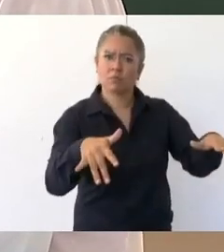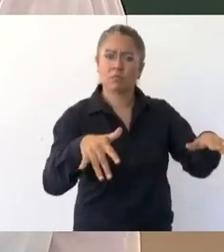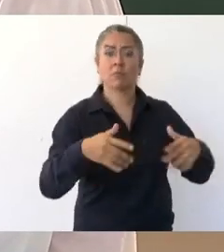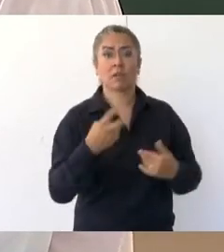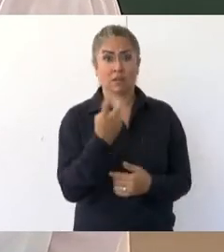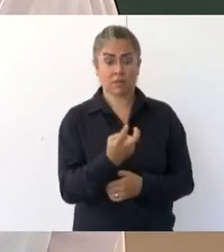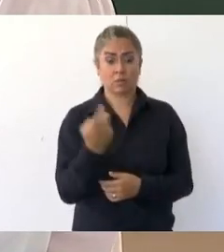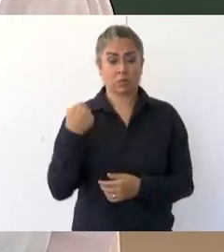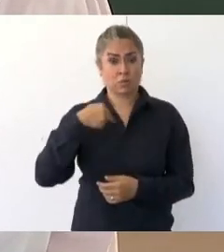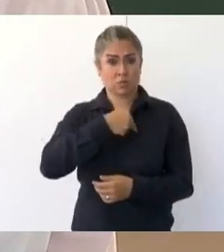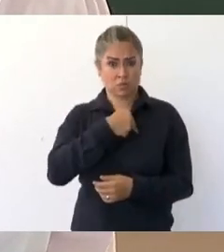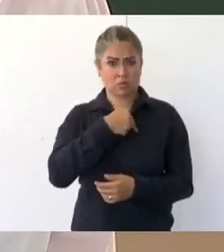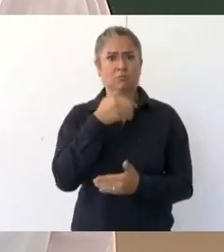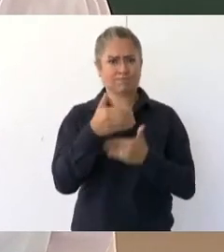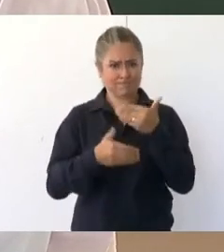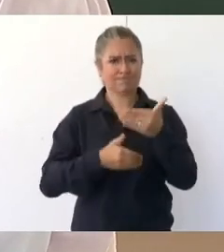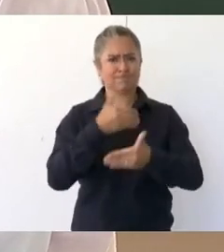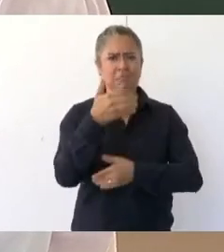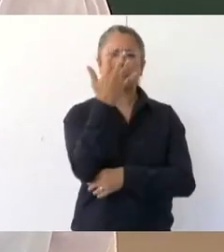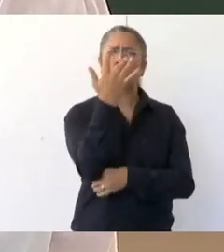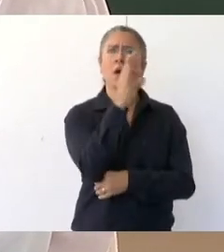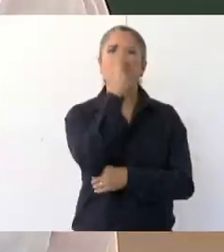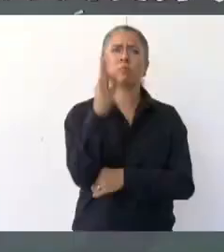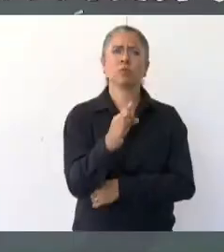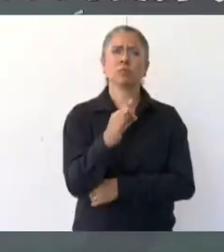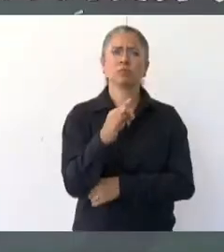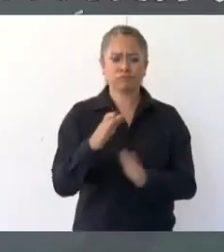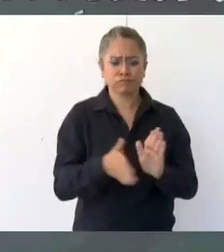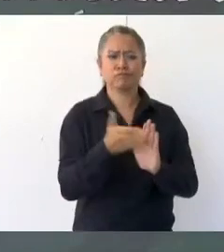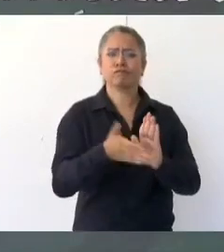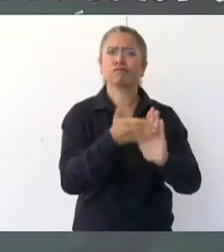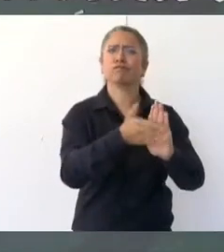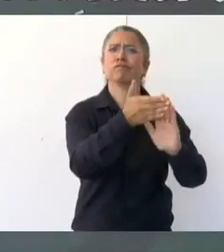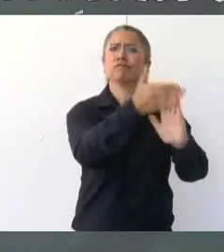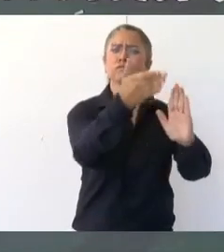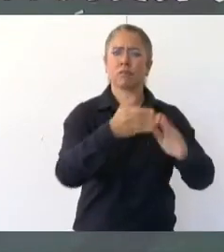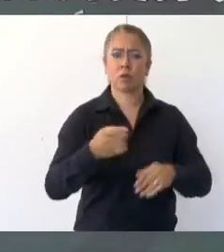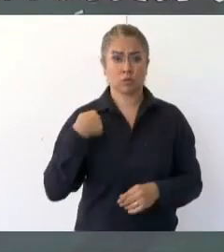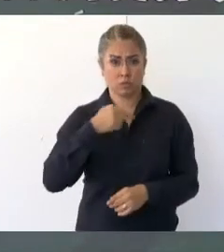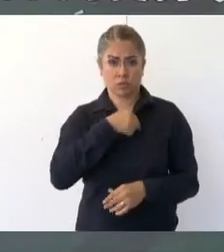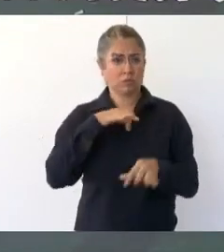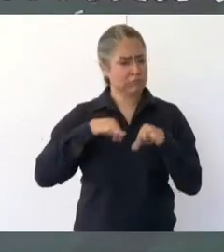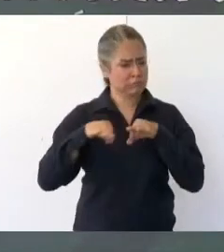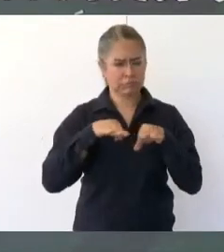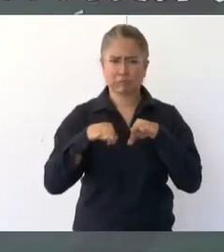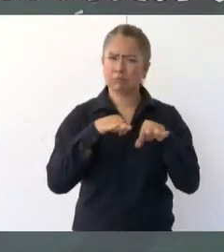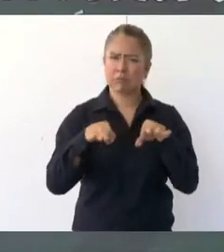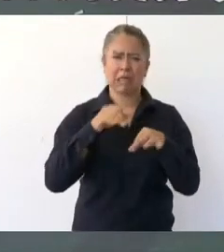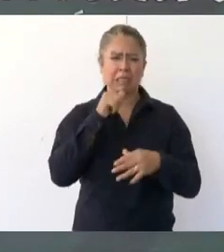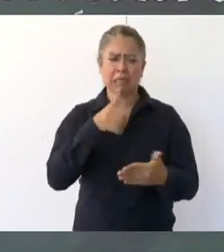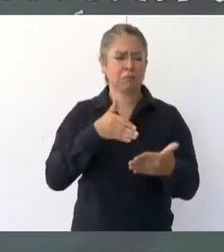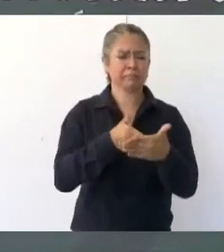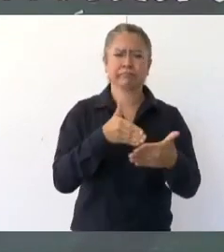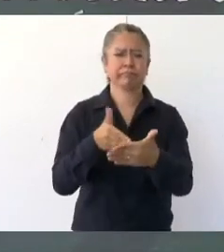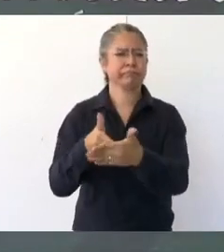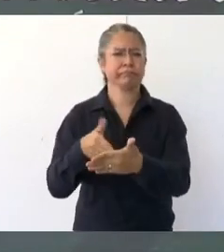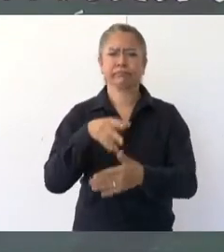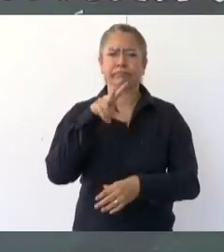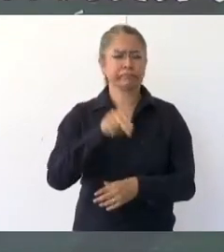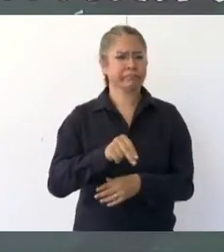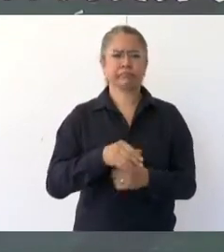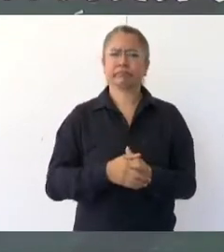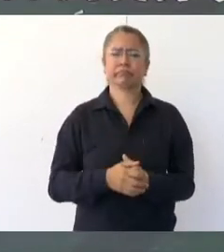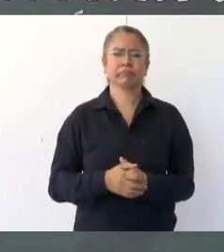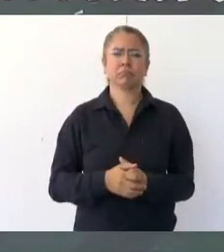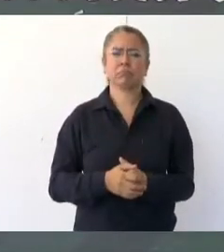llevando hasta el momento un avance del 50% que nos permitirá trabajar sin ningún obstáculo, reitero, sin ningún